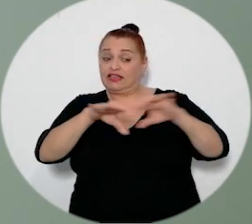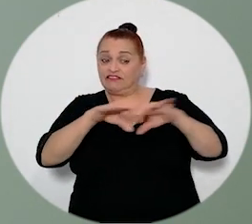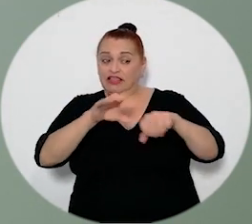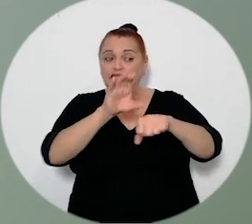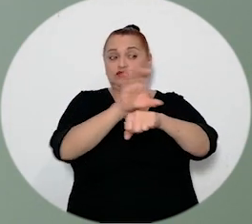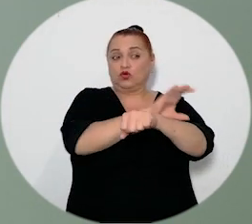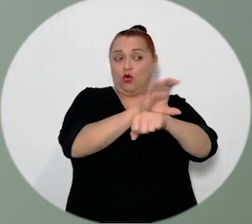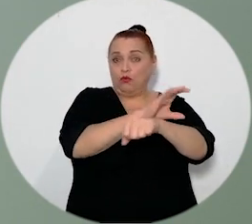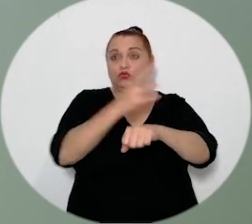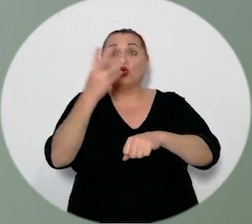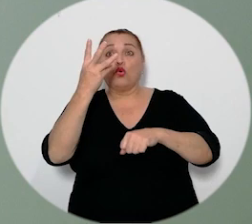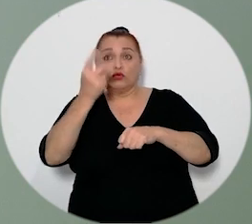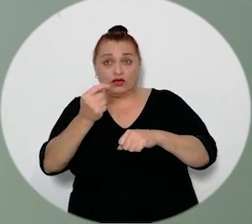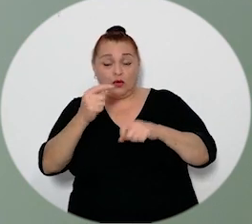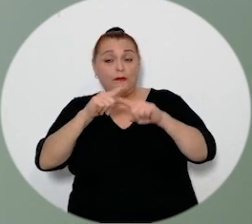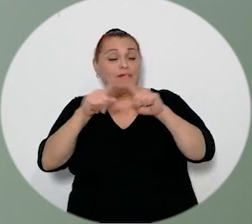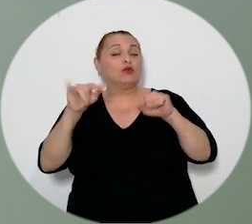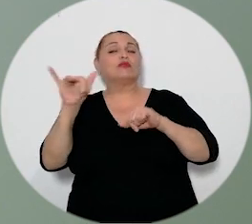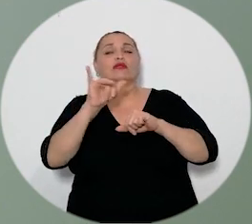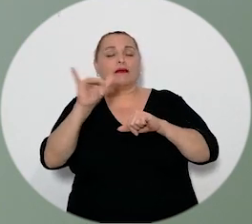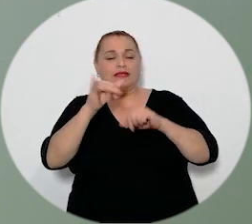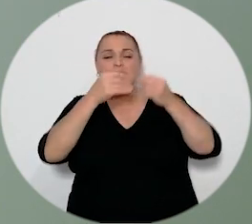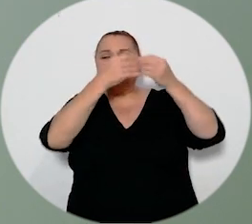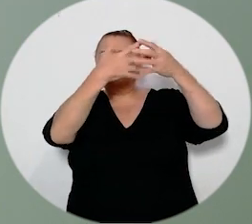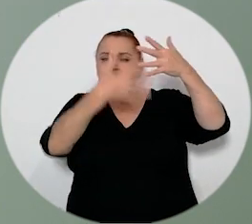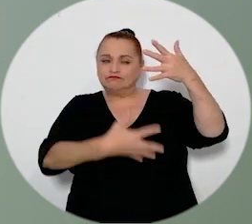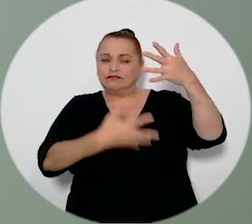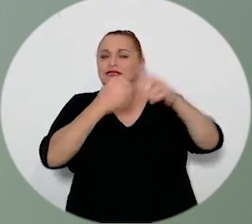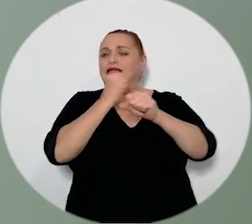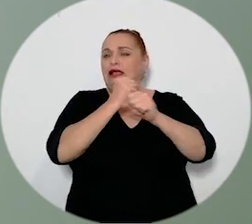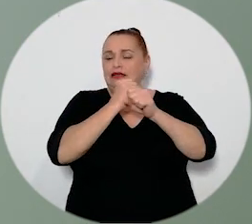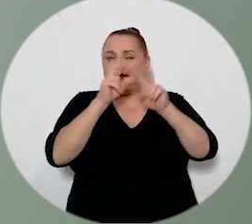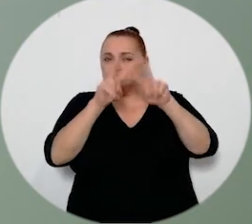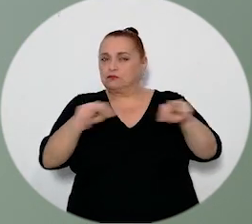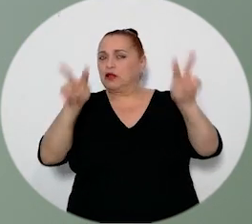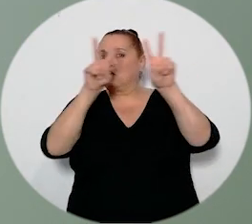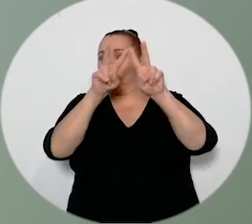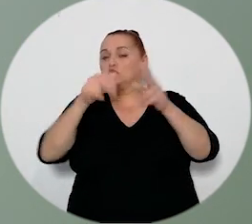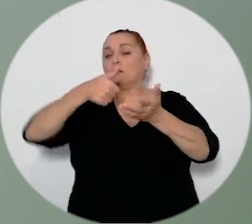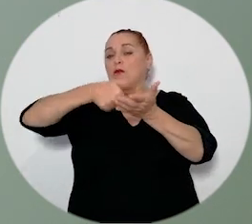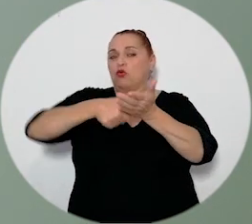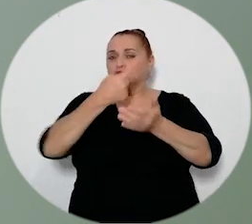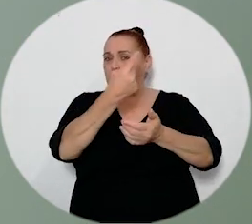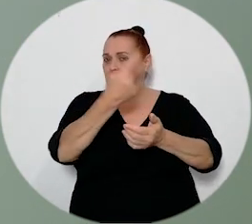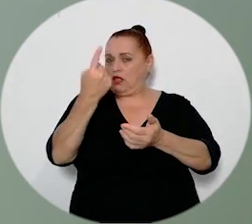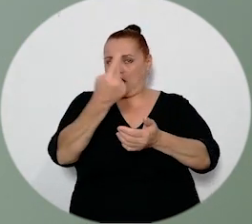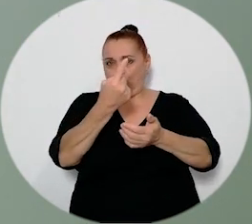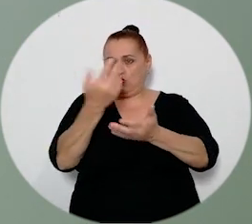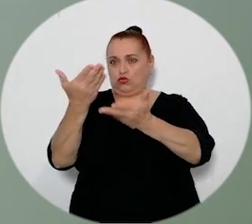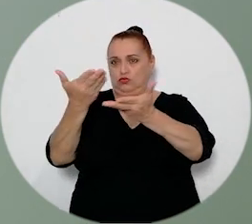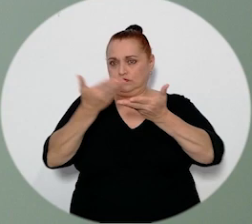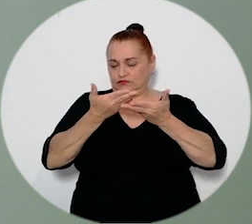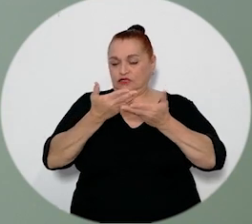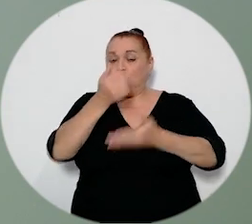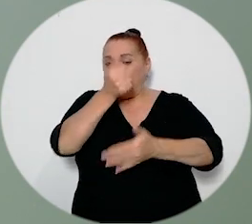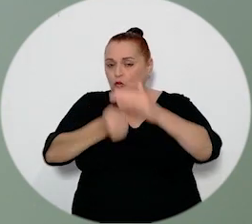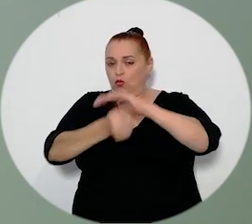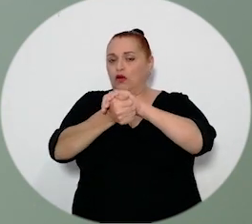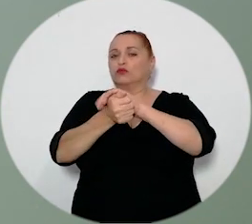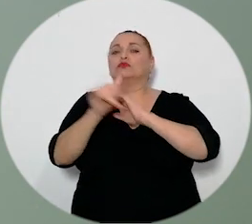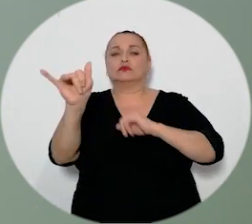de cómputo y conteo, en su marco también se despliegan tareas de valoración de cada uno de los votos emitidos, así como su posterior